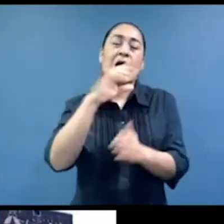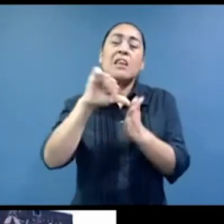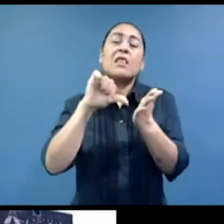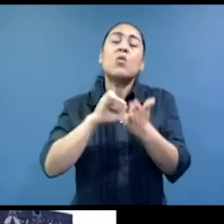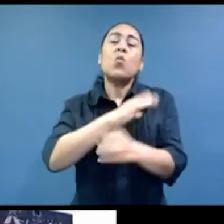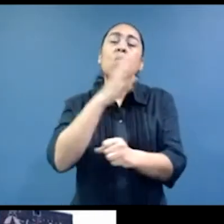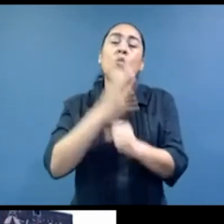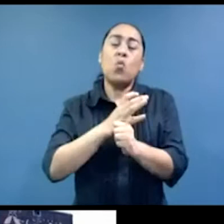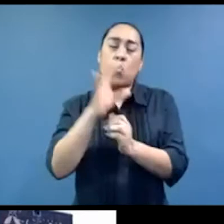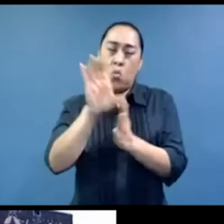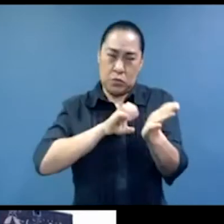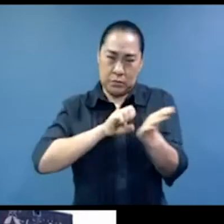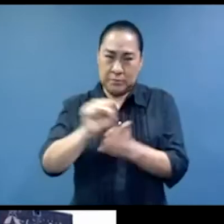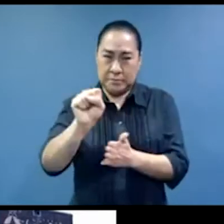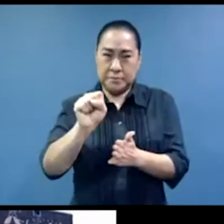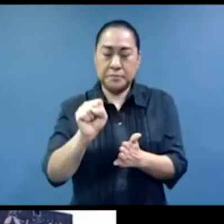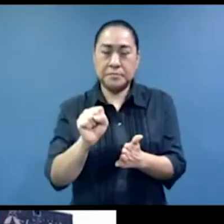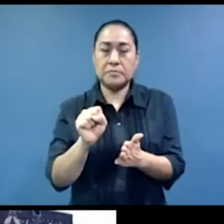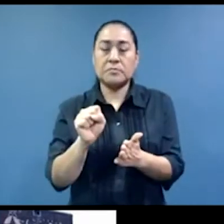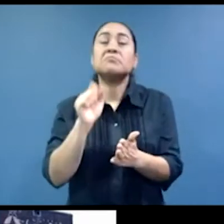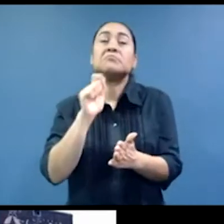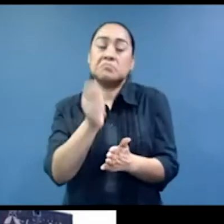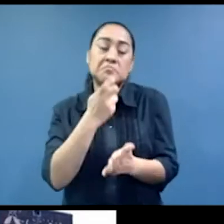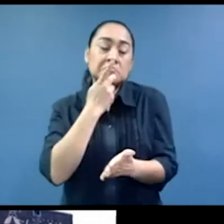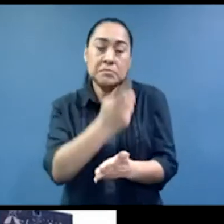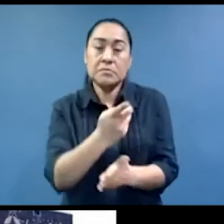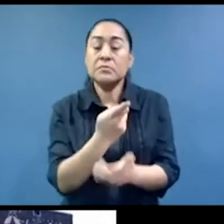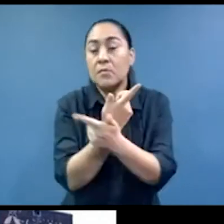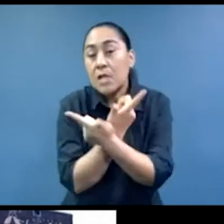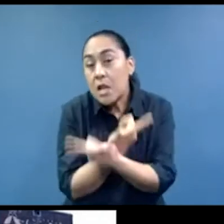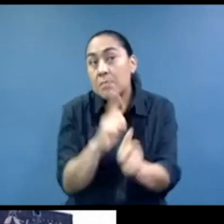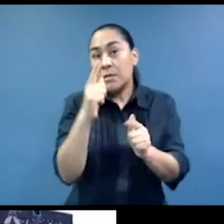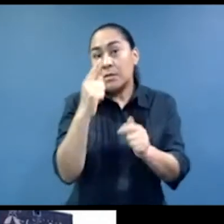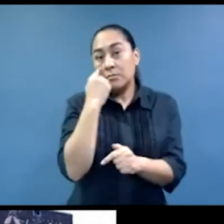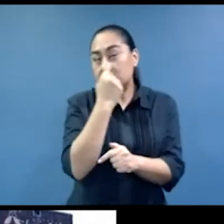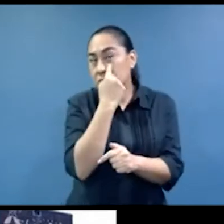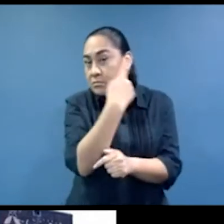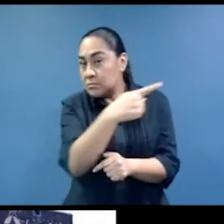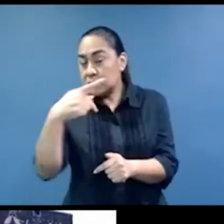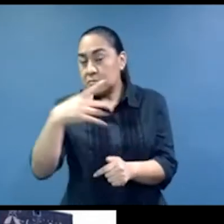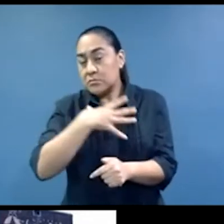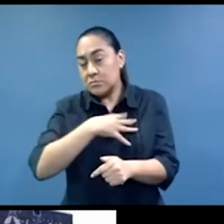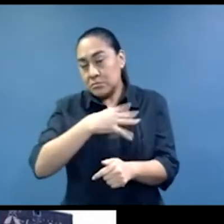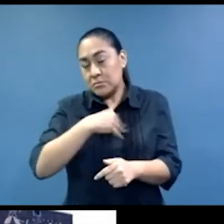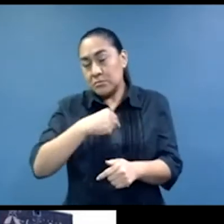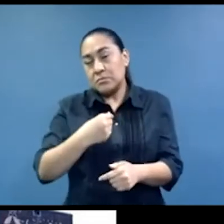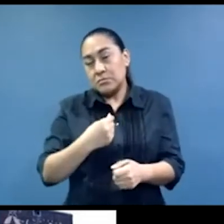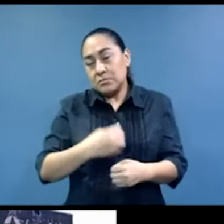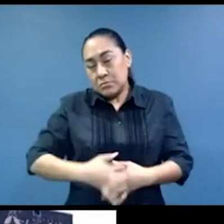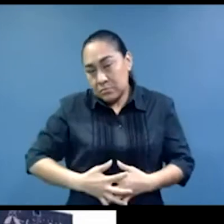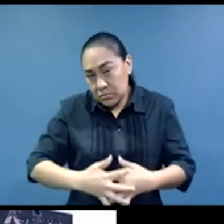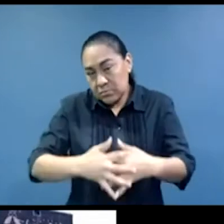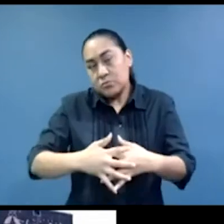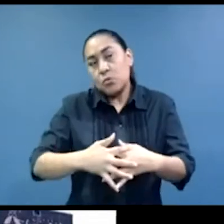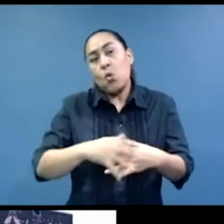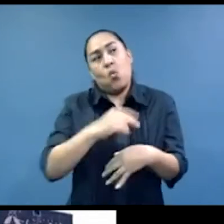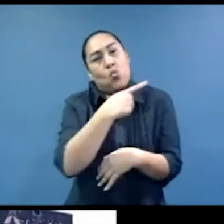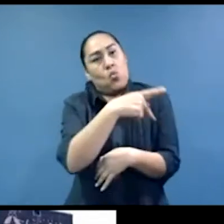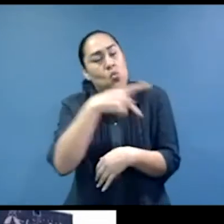constitucional la libre decisión reproductiva o el derecho a la autonomía reproductiva,